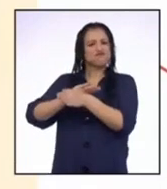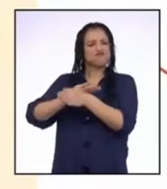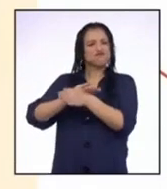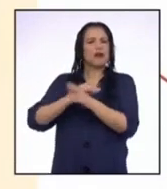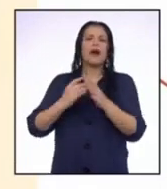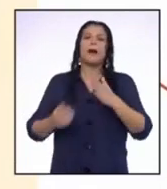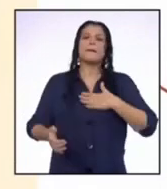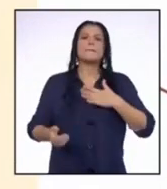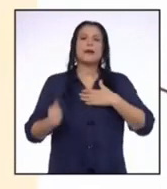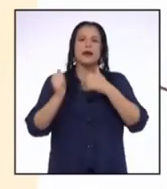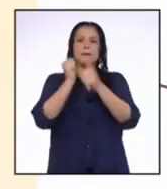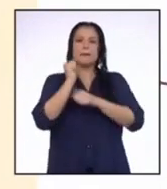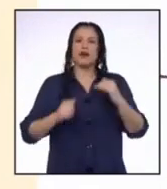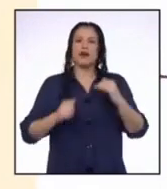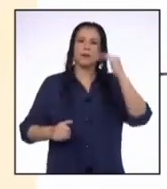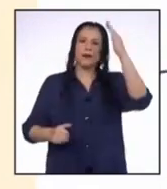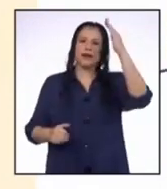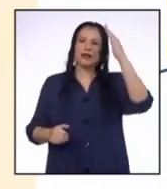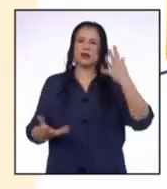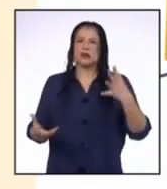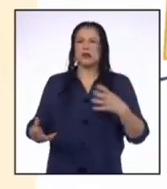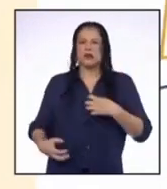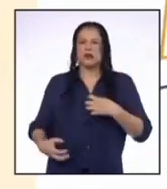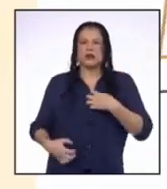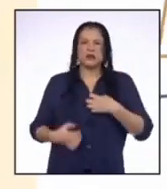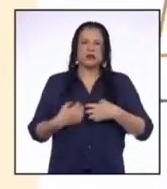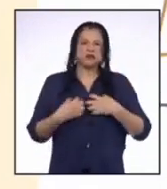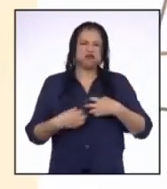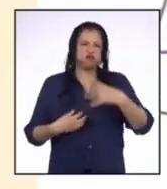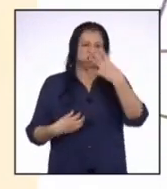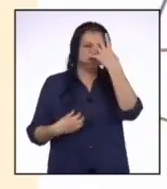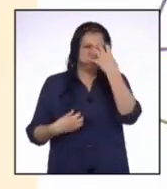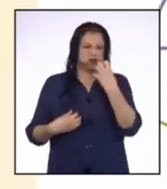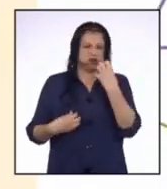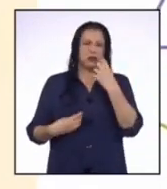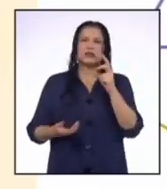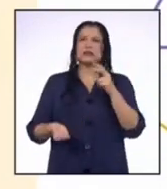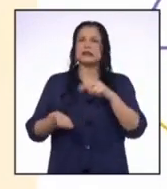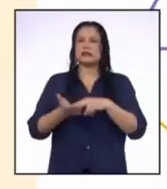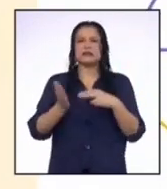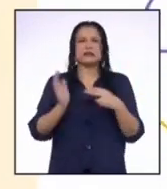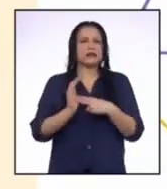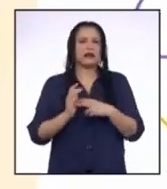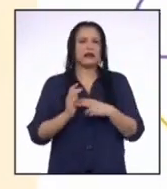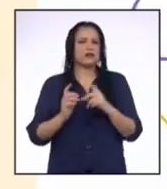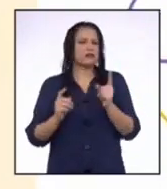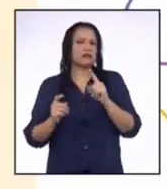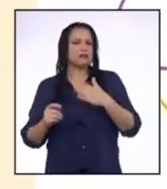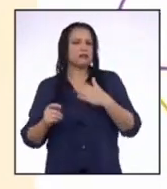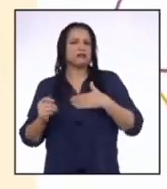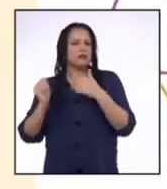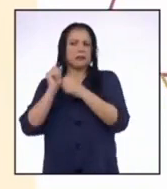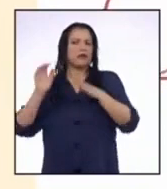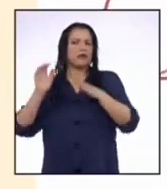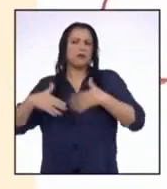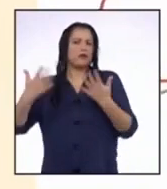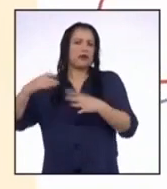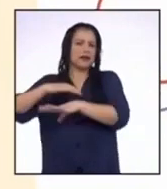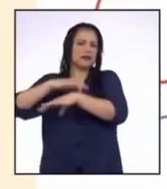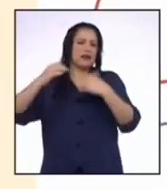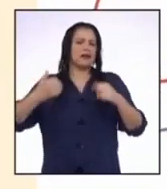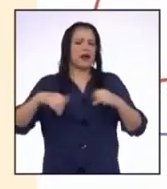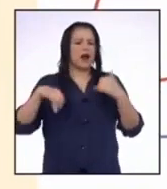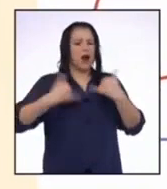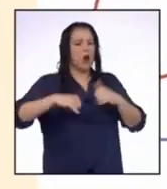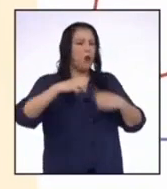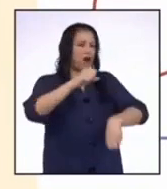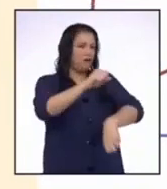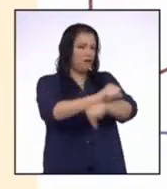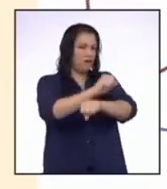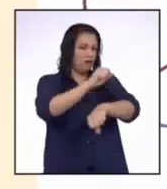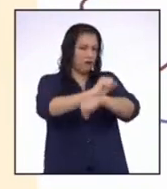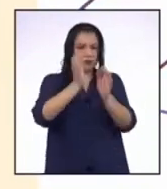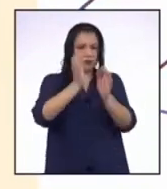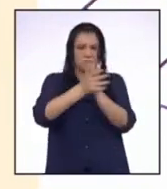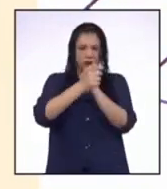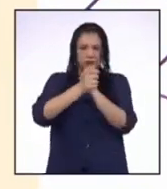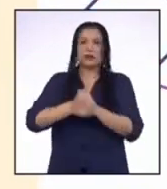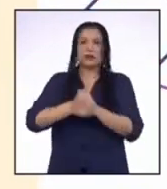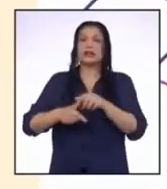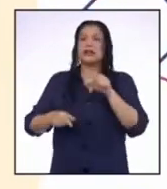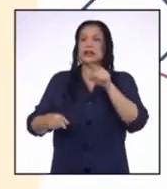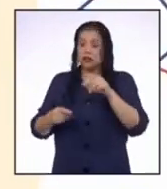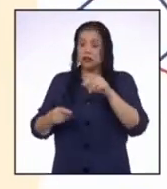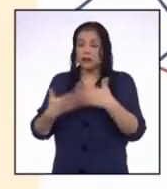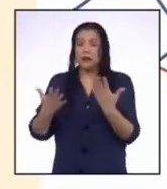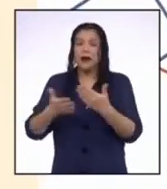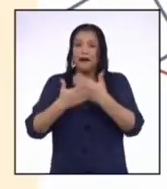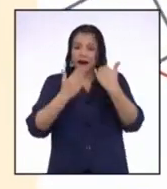mi hermano mayor le dio mucha cólera, porque eso significaba que ya no iba a poder jugar partido con sus amigos y justo